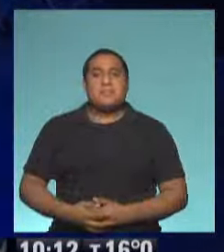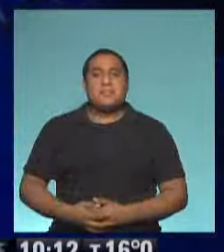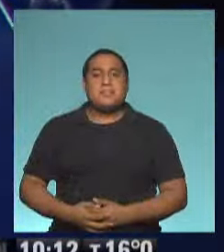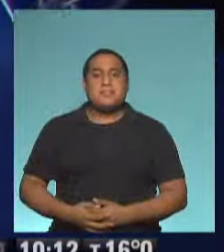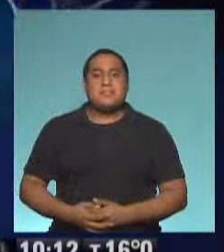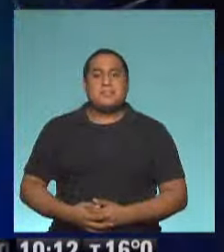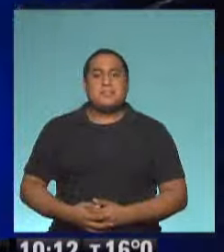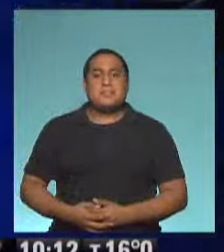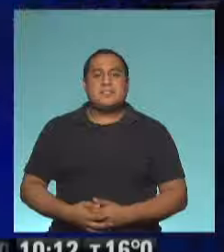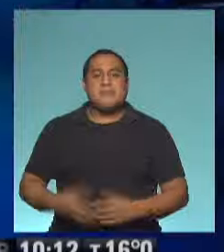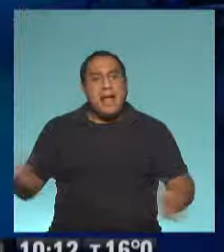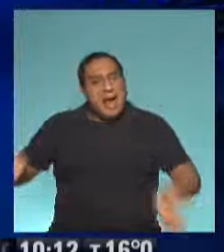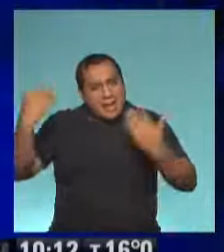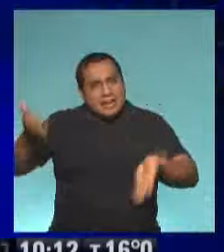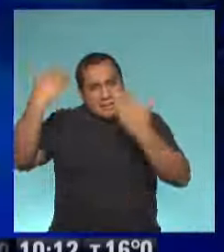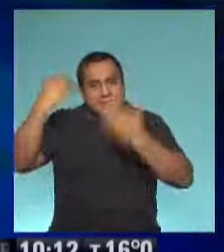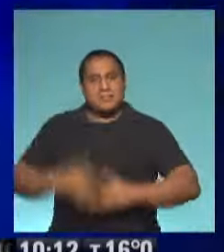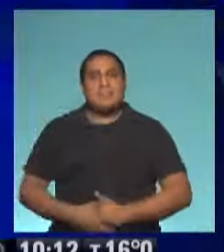¡Arriba! ¡Arriba!